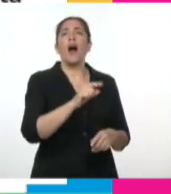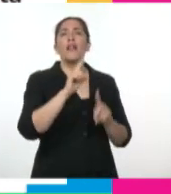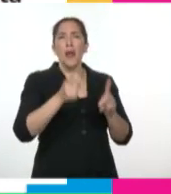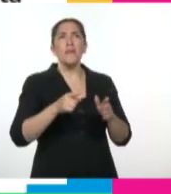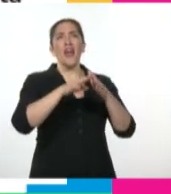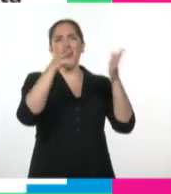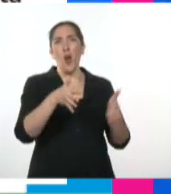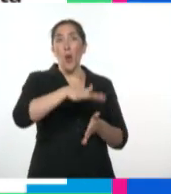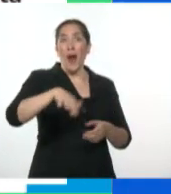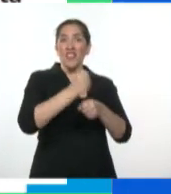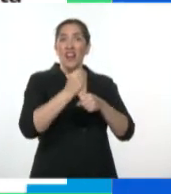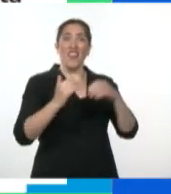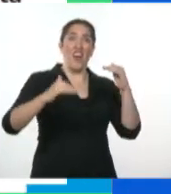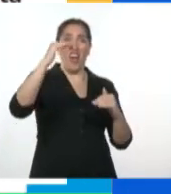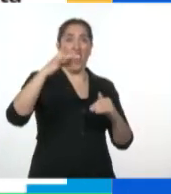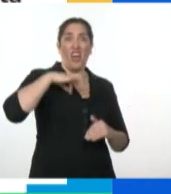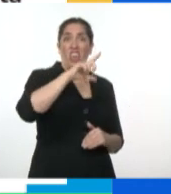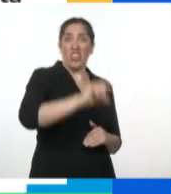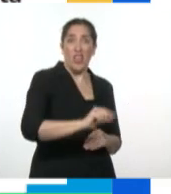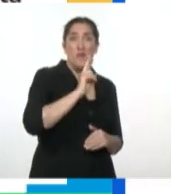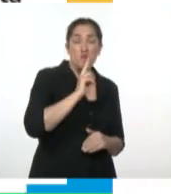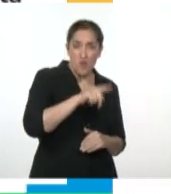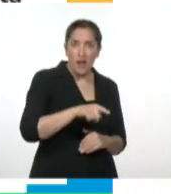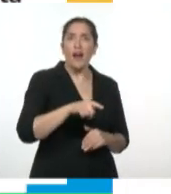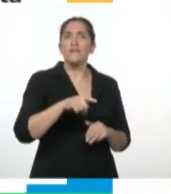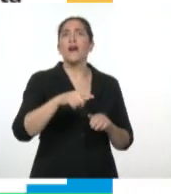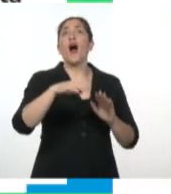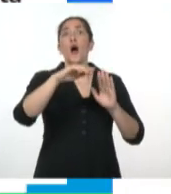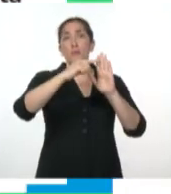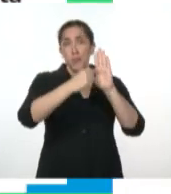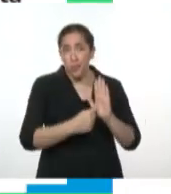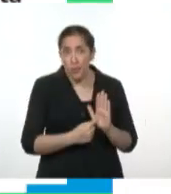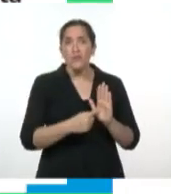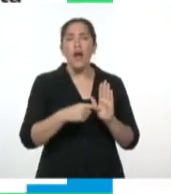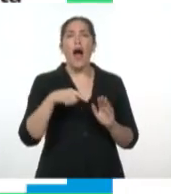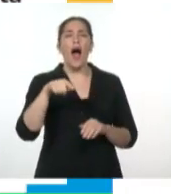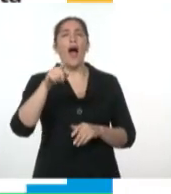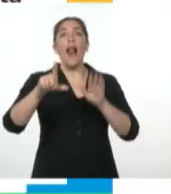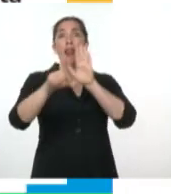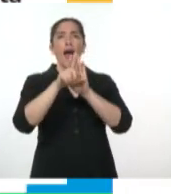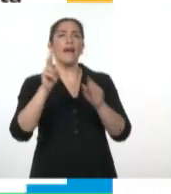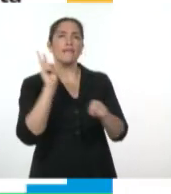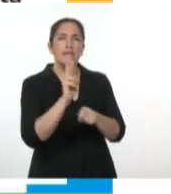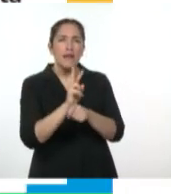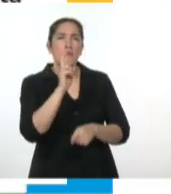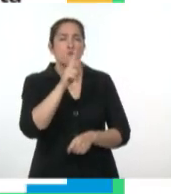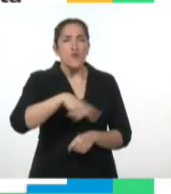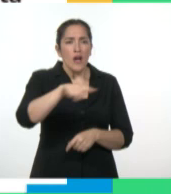mismo lugar de trabajo. Esta norma estipula una serie de medidas de protección para las mujeres a los fines de salvaguardar sus